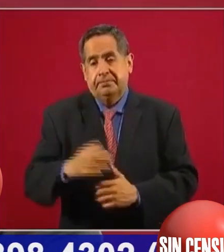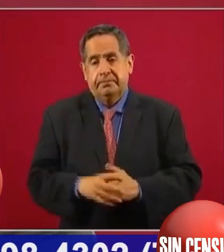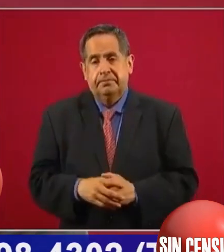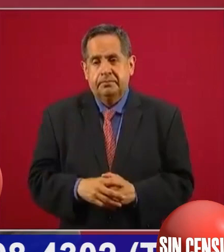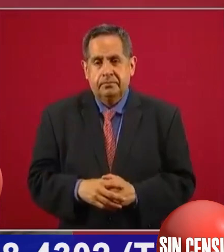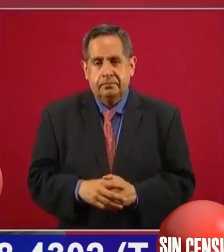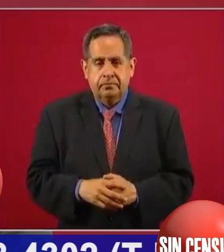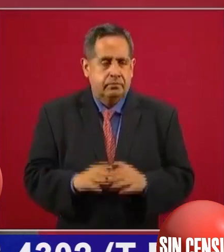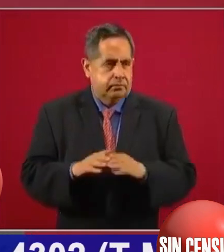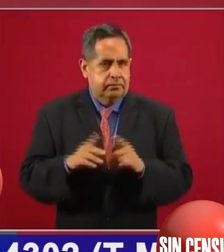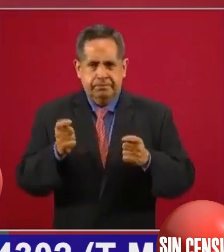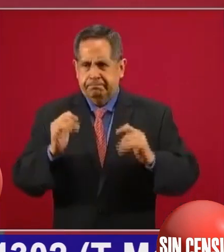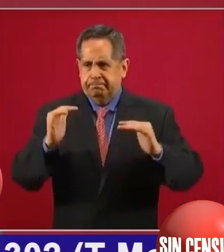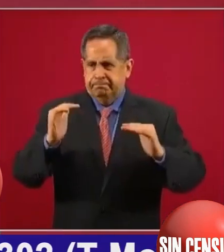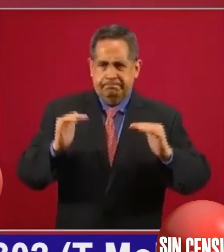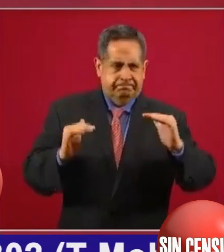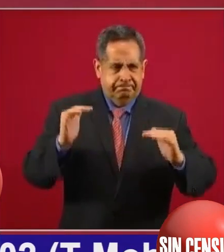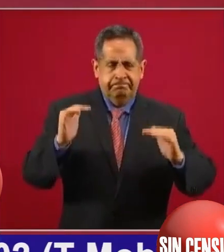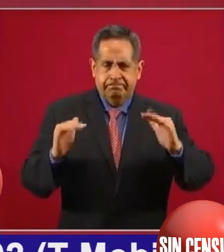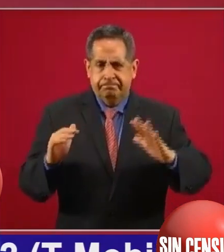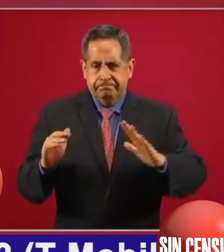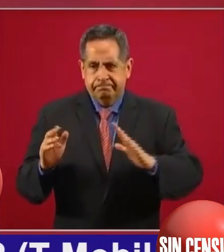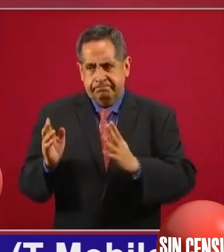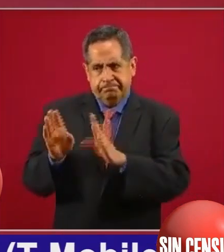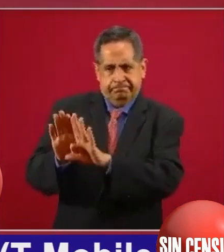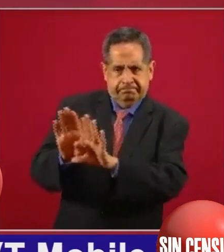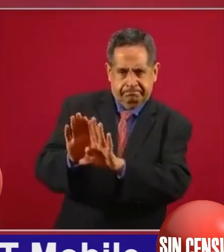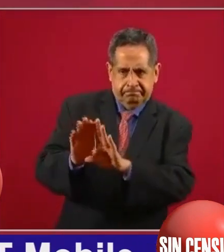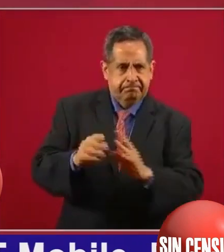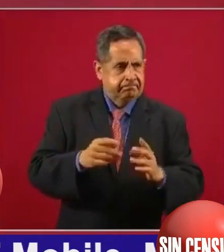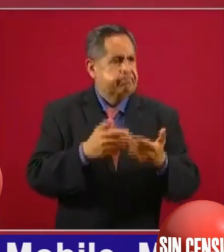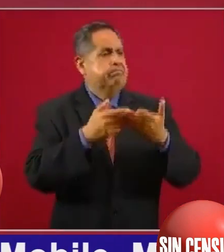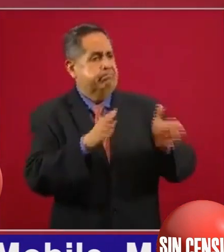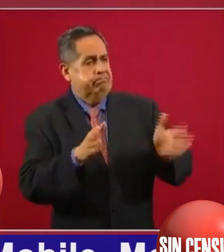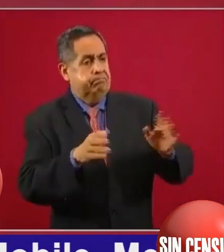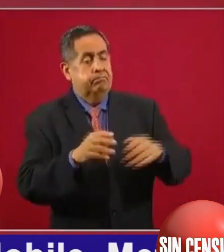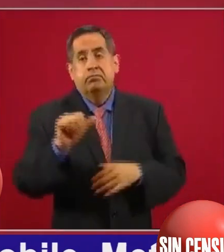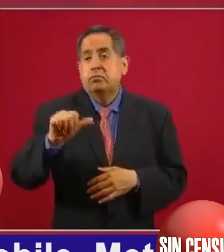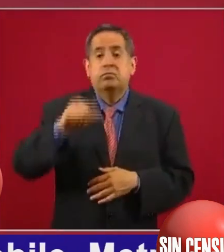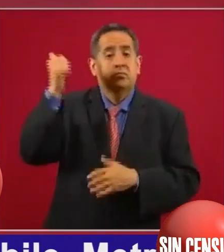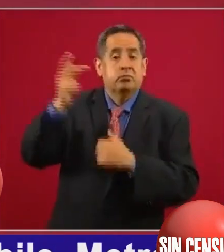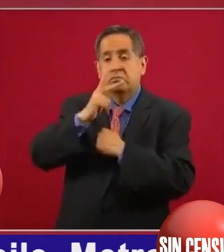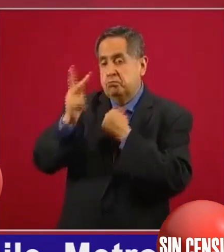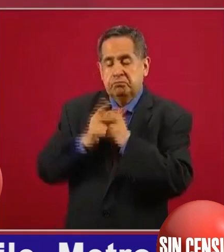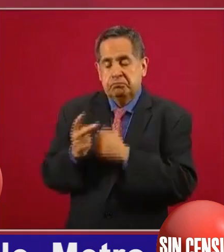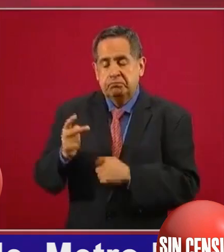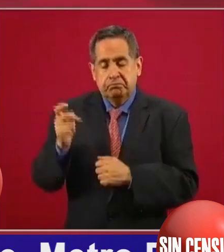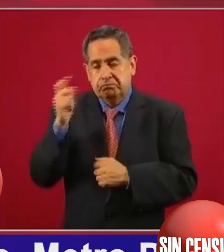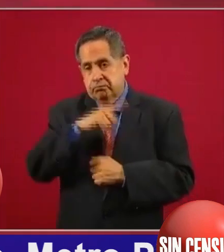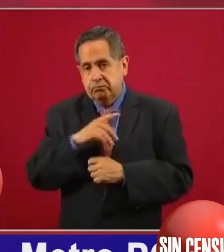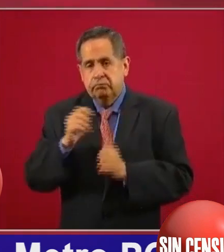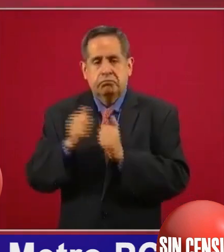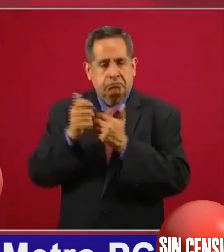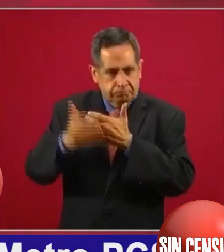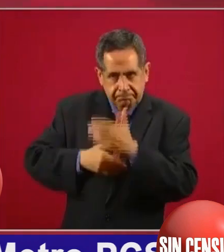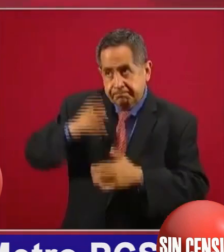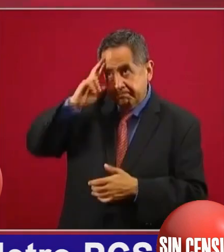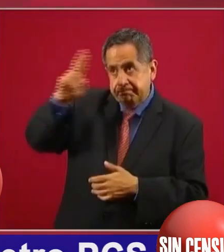El equilibrio que hubieron países que no supieron manejar, con todo